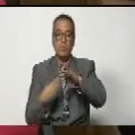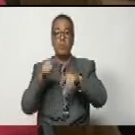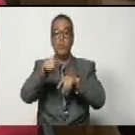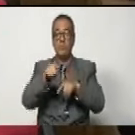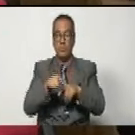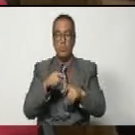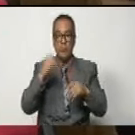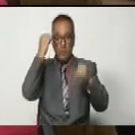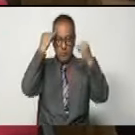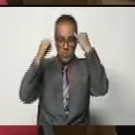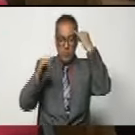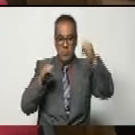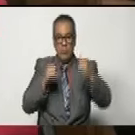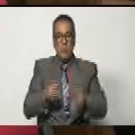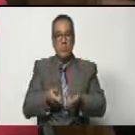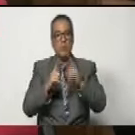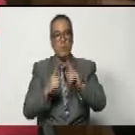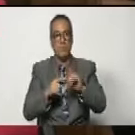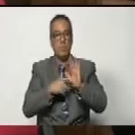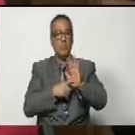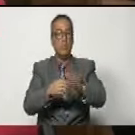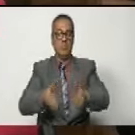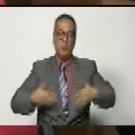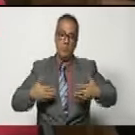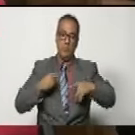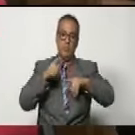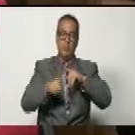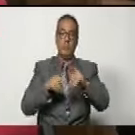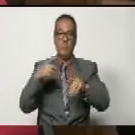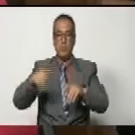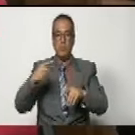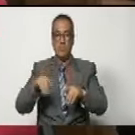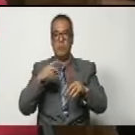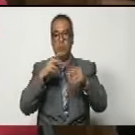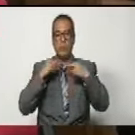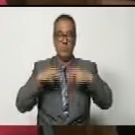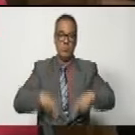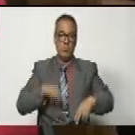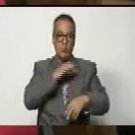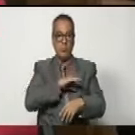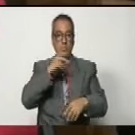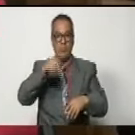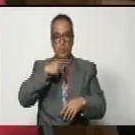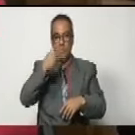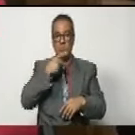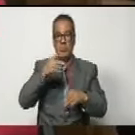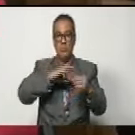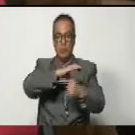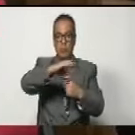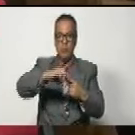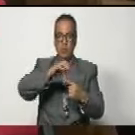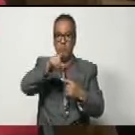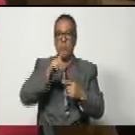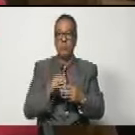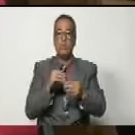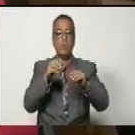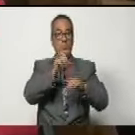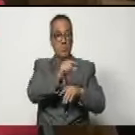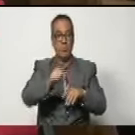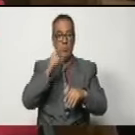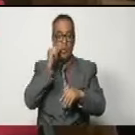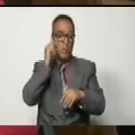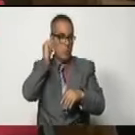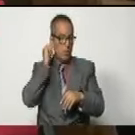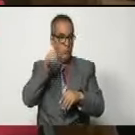y estratégicos que permita el pleno goce de sus derechos económicos, sociales, políticos y culturales de las ciudadanas